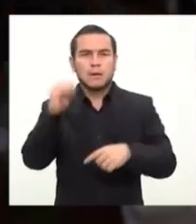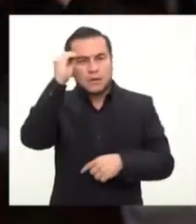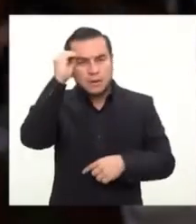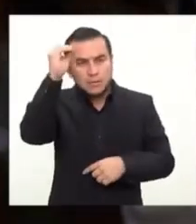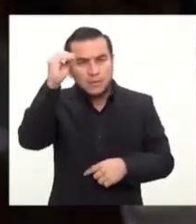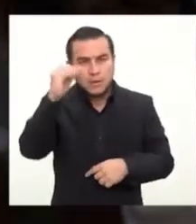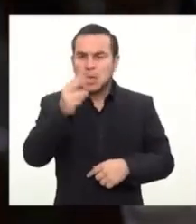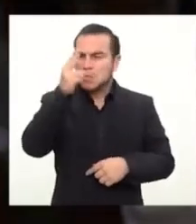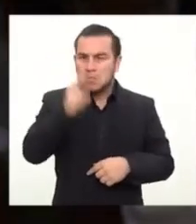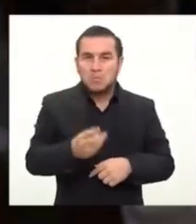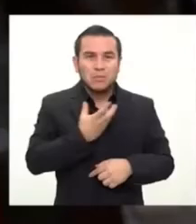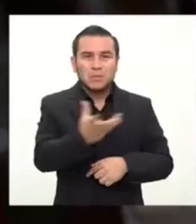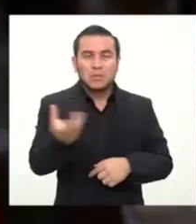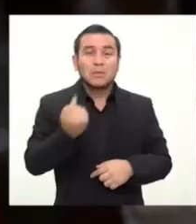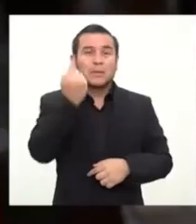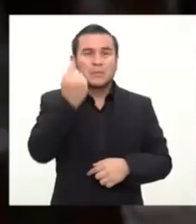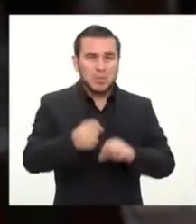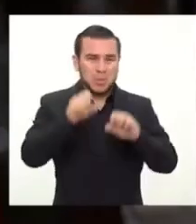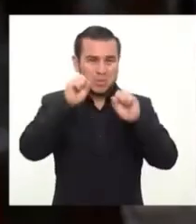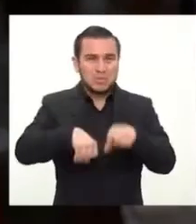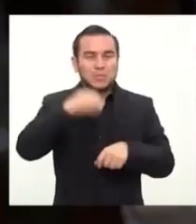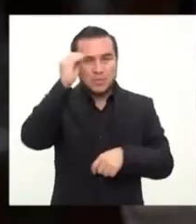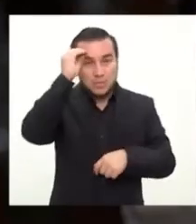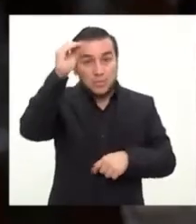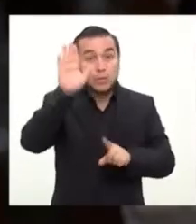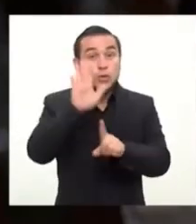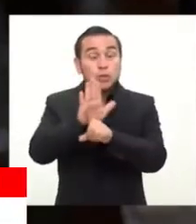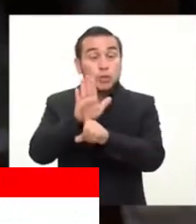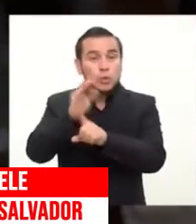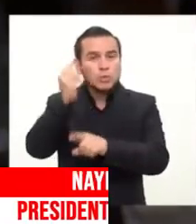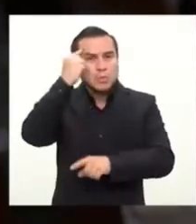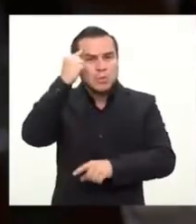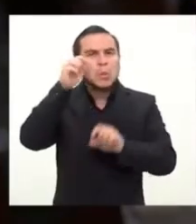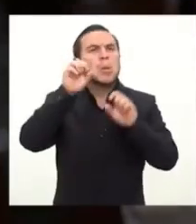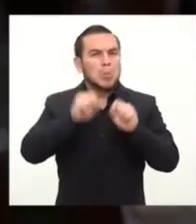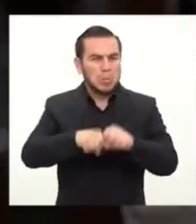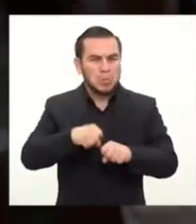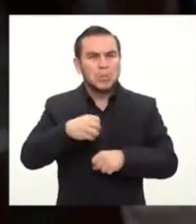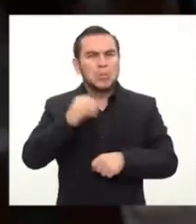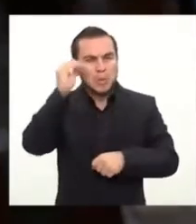cualquier salvadoreño como ciudadano decir lo que piensa